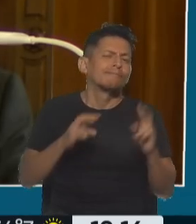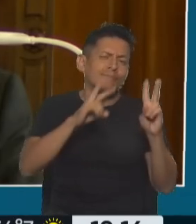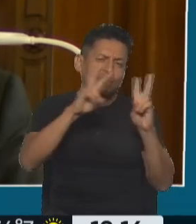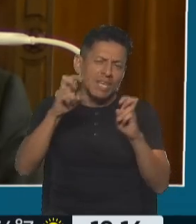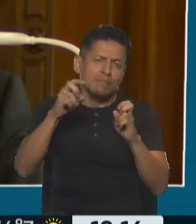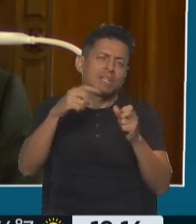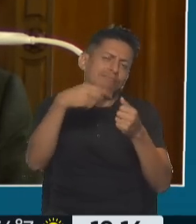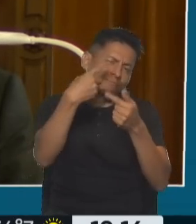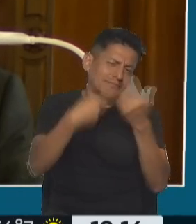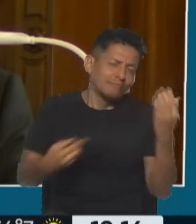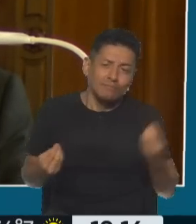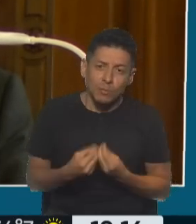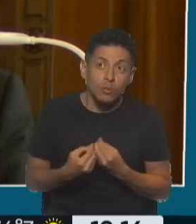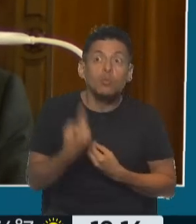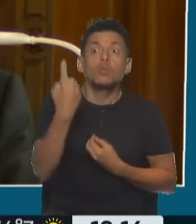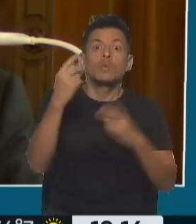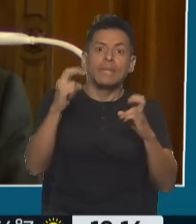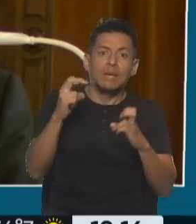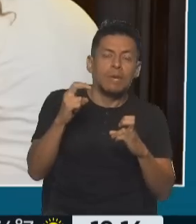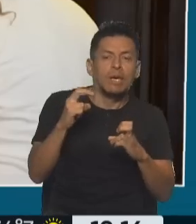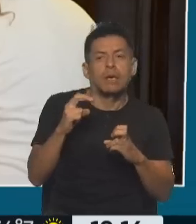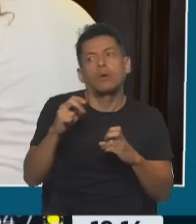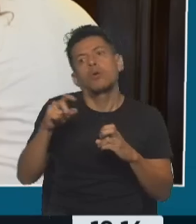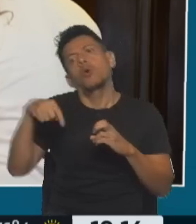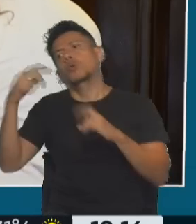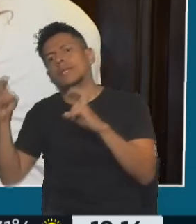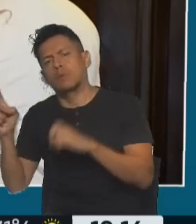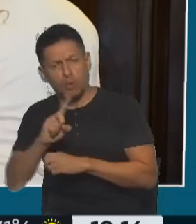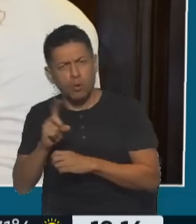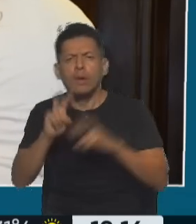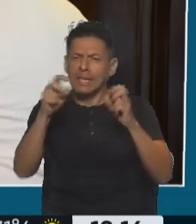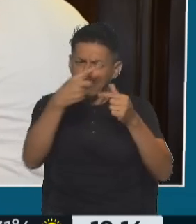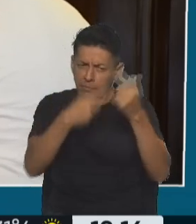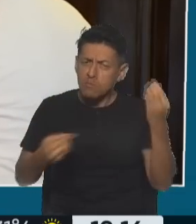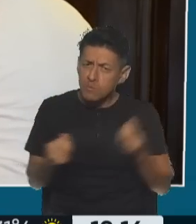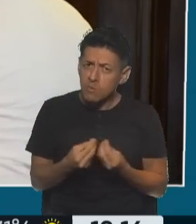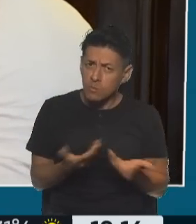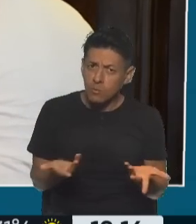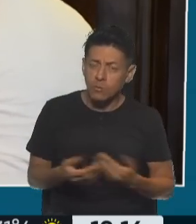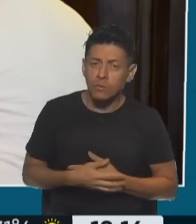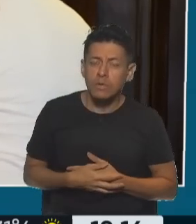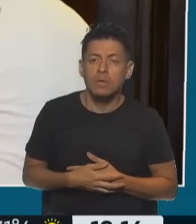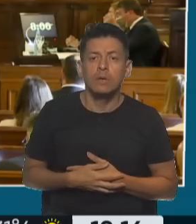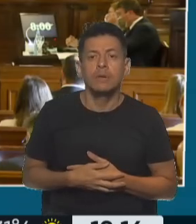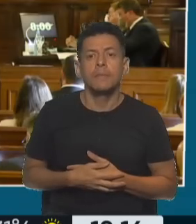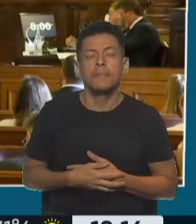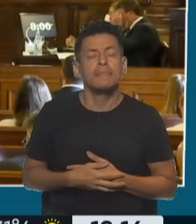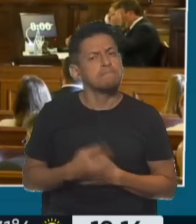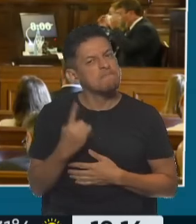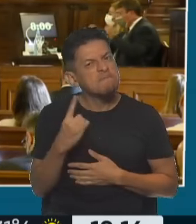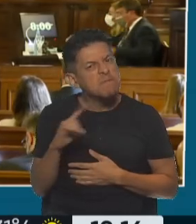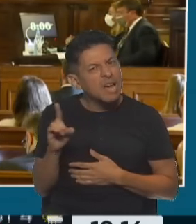son, no es uno o lo otro, son los temas. Y fíjense qué raro que es